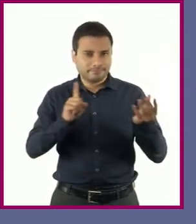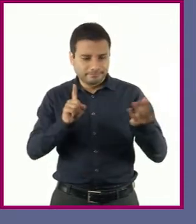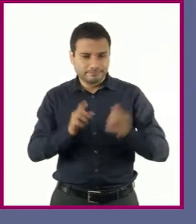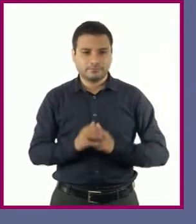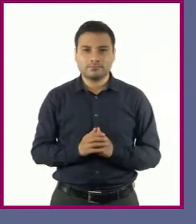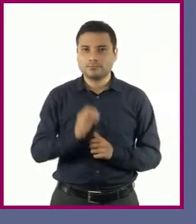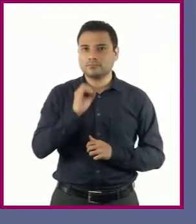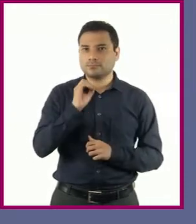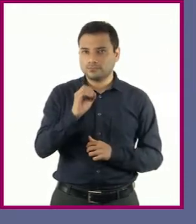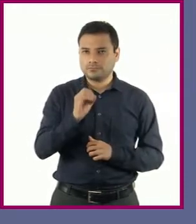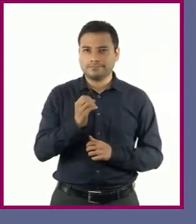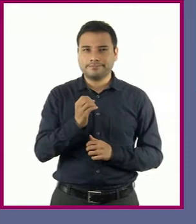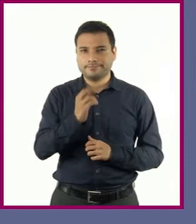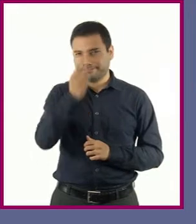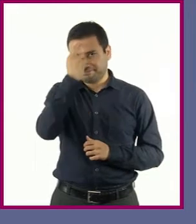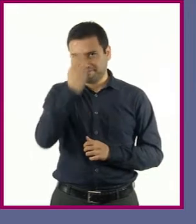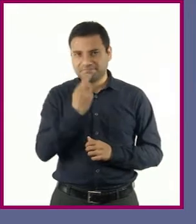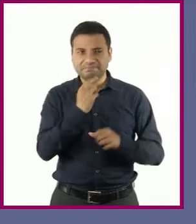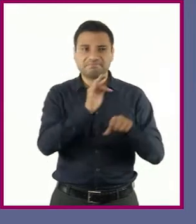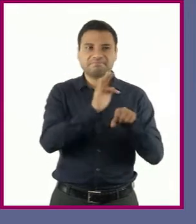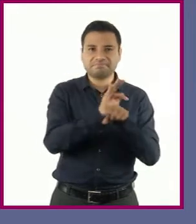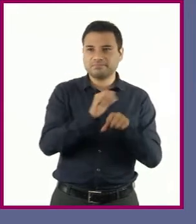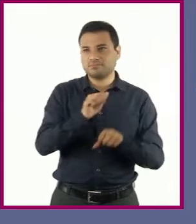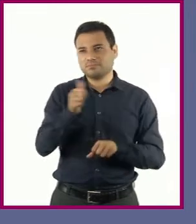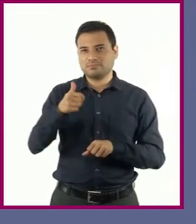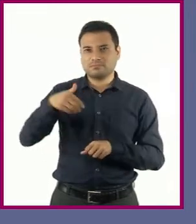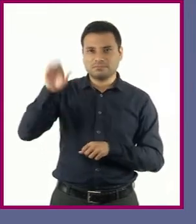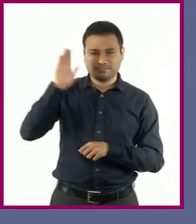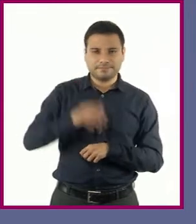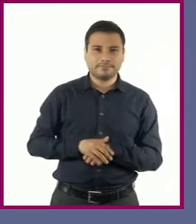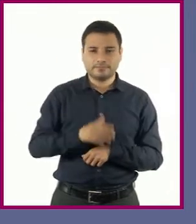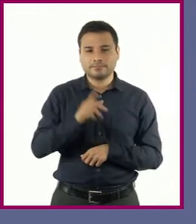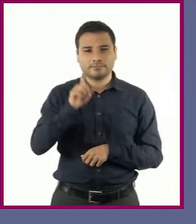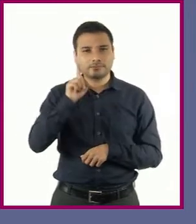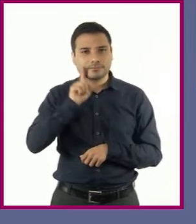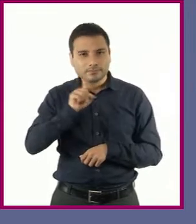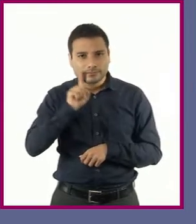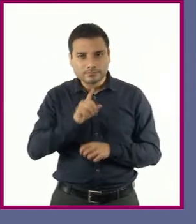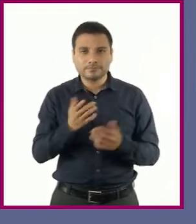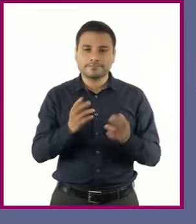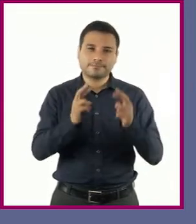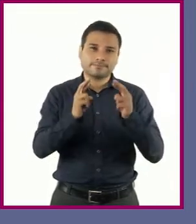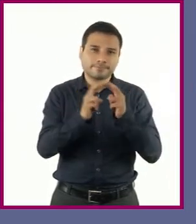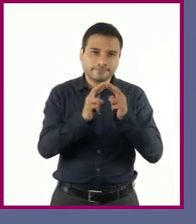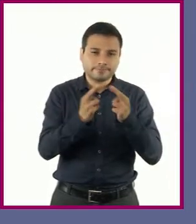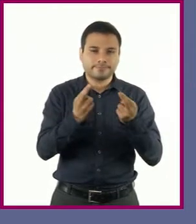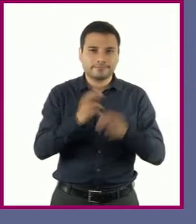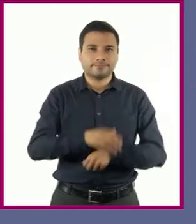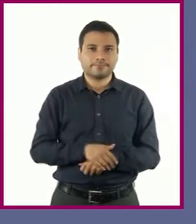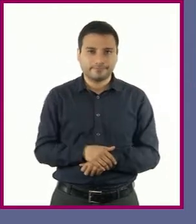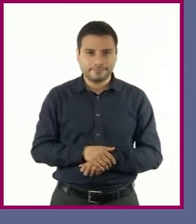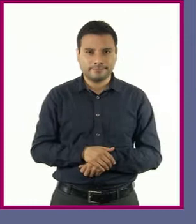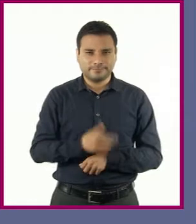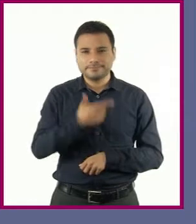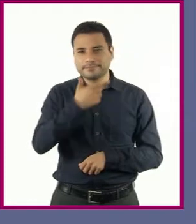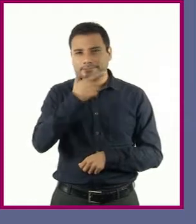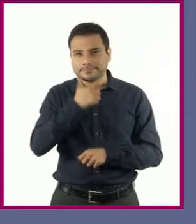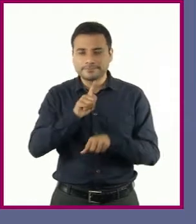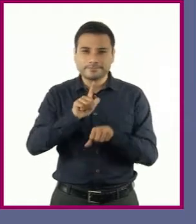preferencia por etnia, condición económica, sexo, religión, edad, orientación